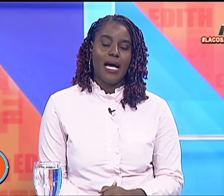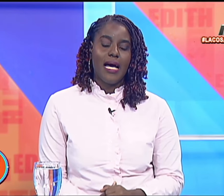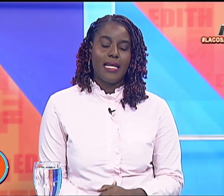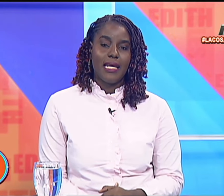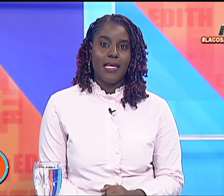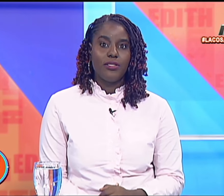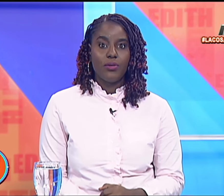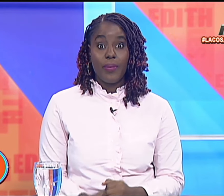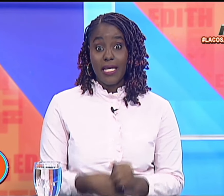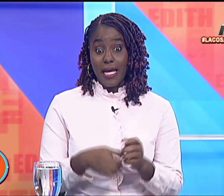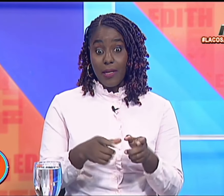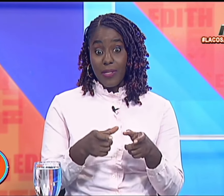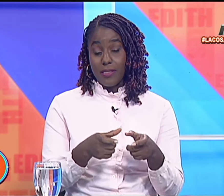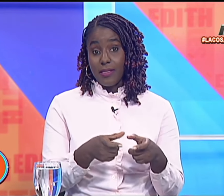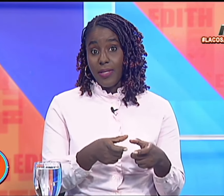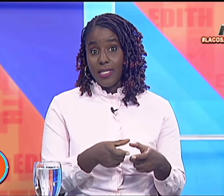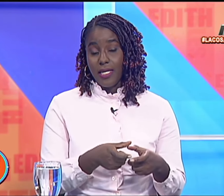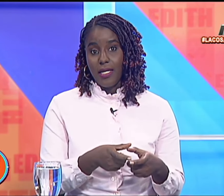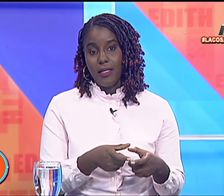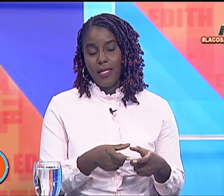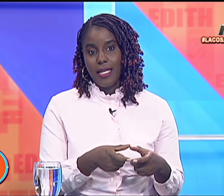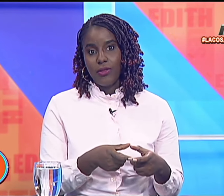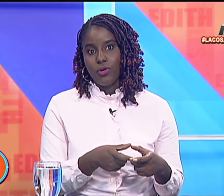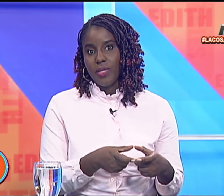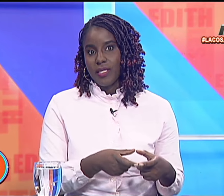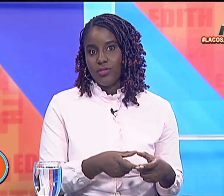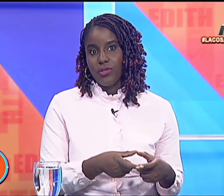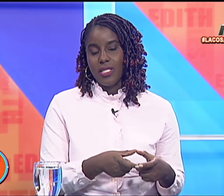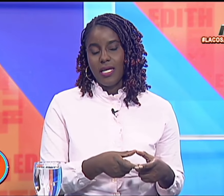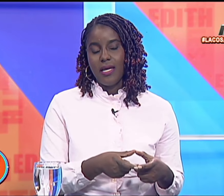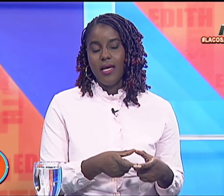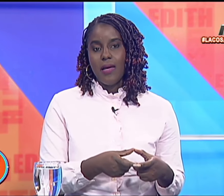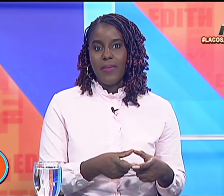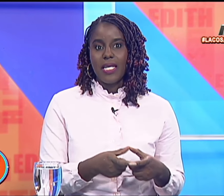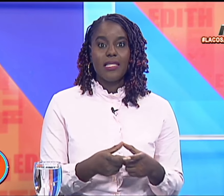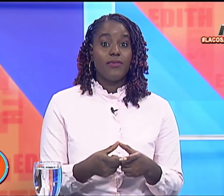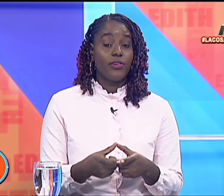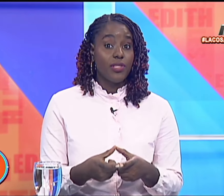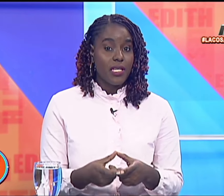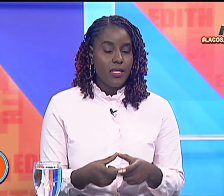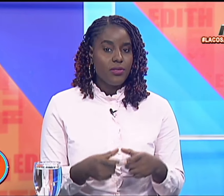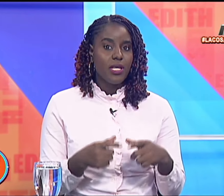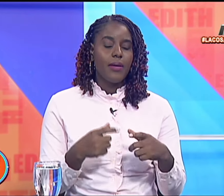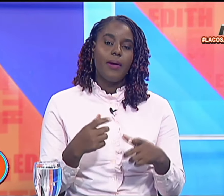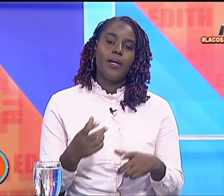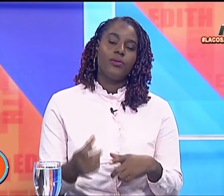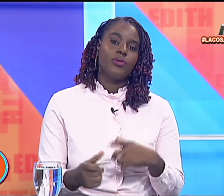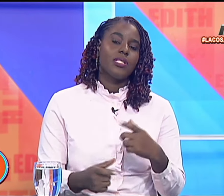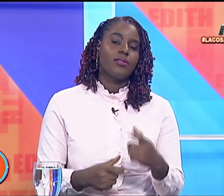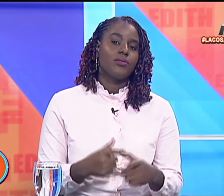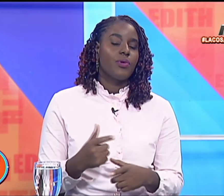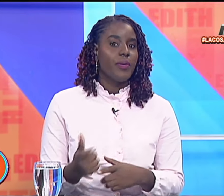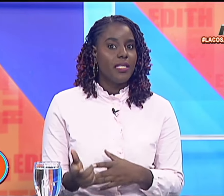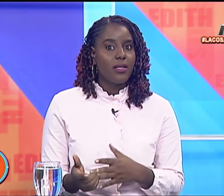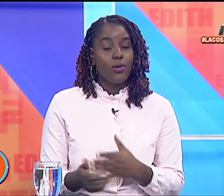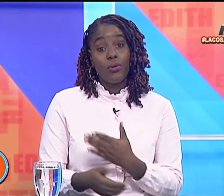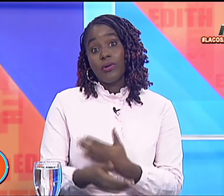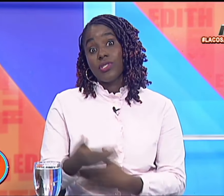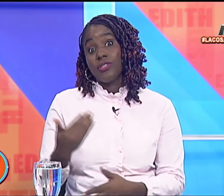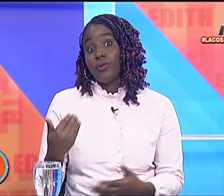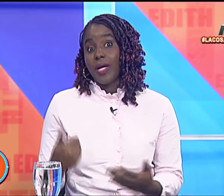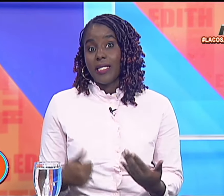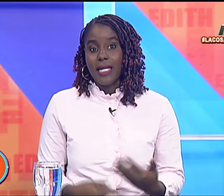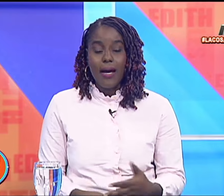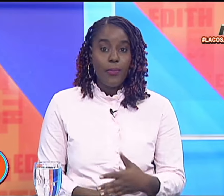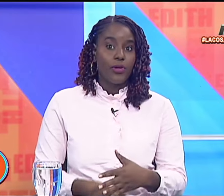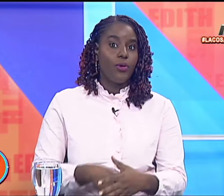para registro, para dar precisamente la documentación de migrante fronterizo y que iba a haber unos datos biométricos. Luego se